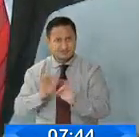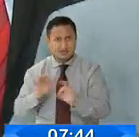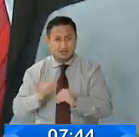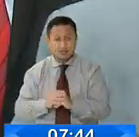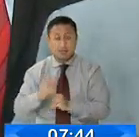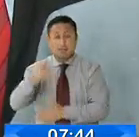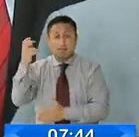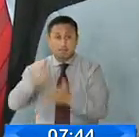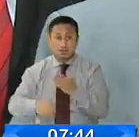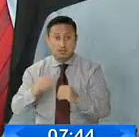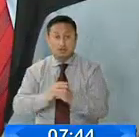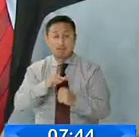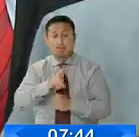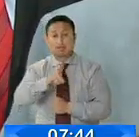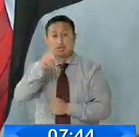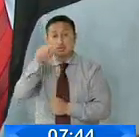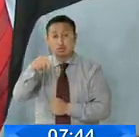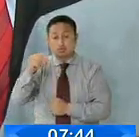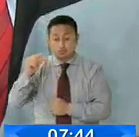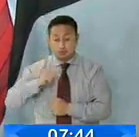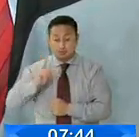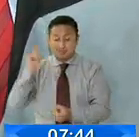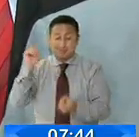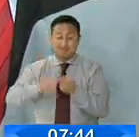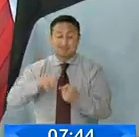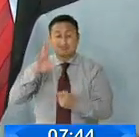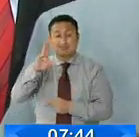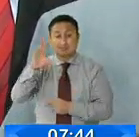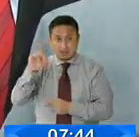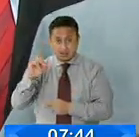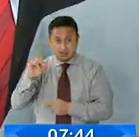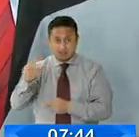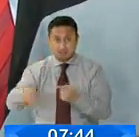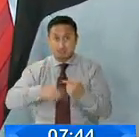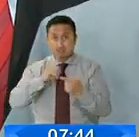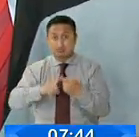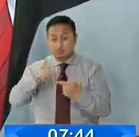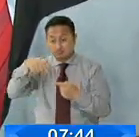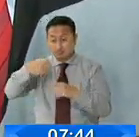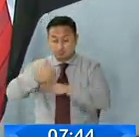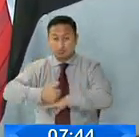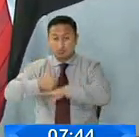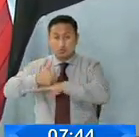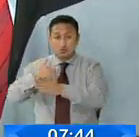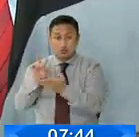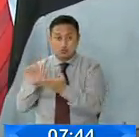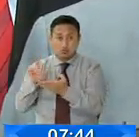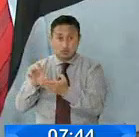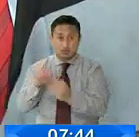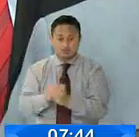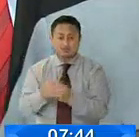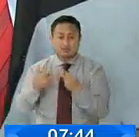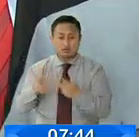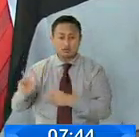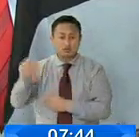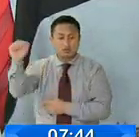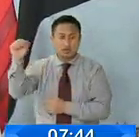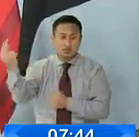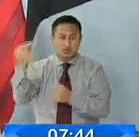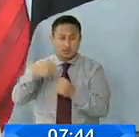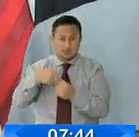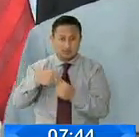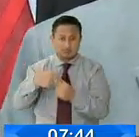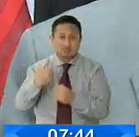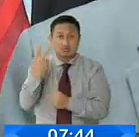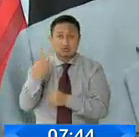Multa de 21 salarios mínimos hasta 70 salarios mínimos, la destitución del cargo y también la pérdida de derechos de ciudadanía